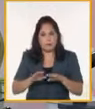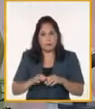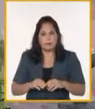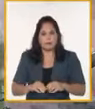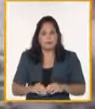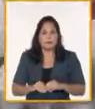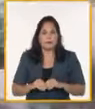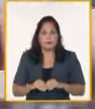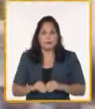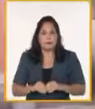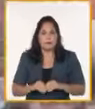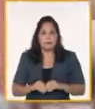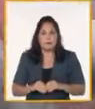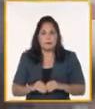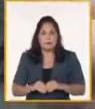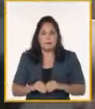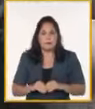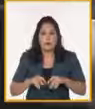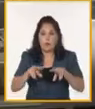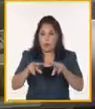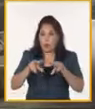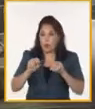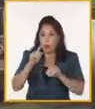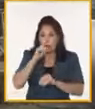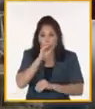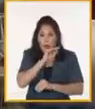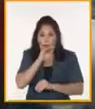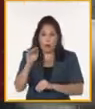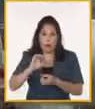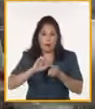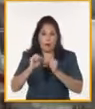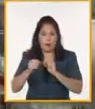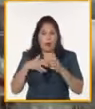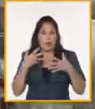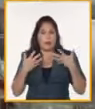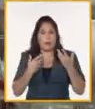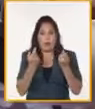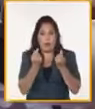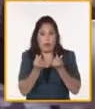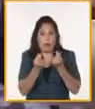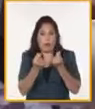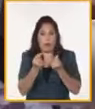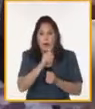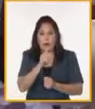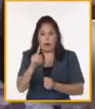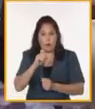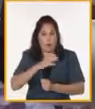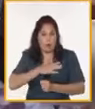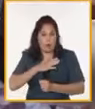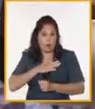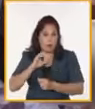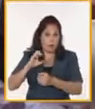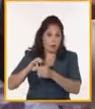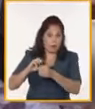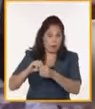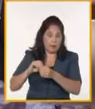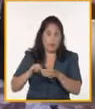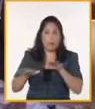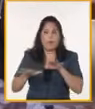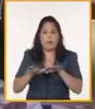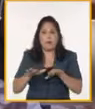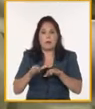redonda la implementación de las nuevas normas para regular la actividad económica del sector no Estatal tiene como premisa la preparación de